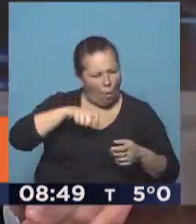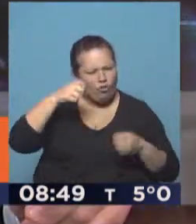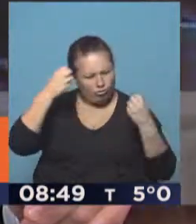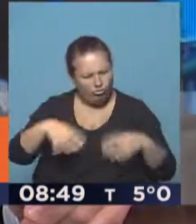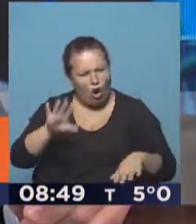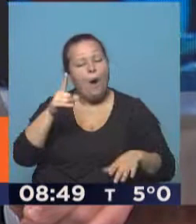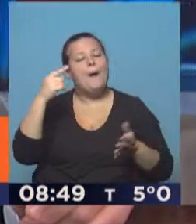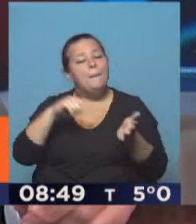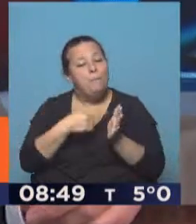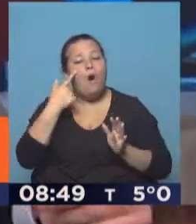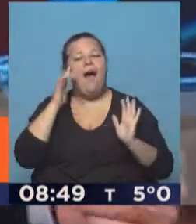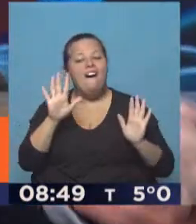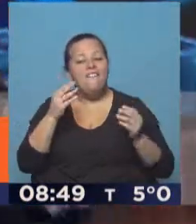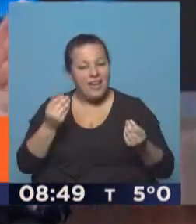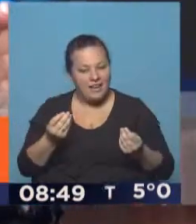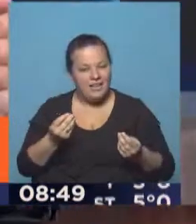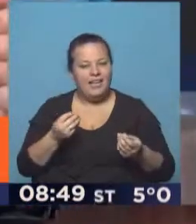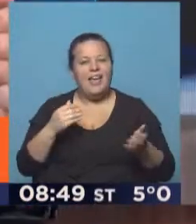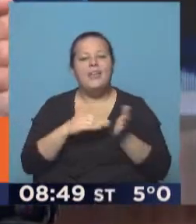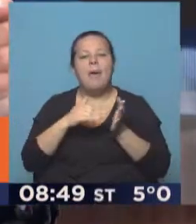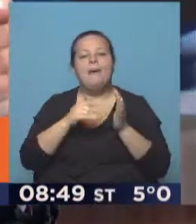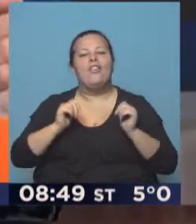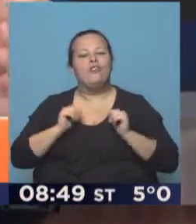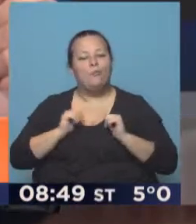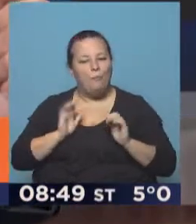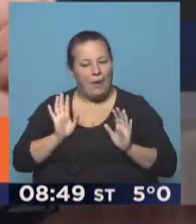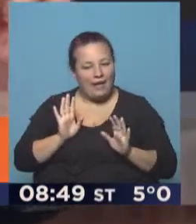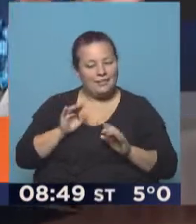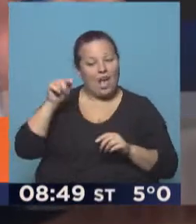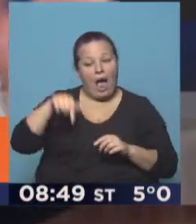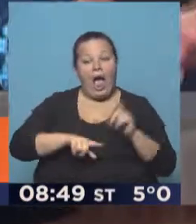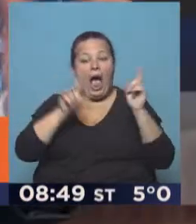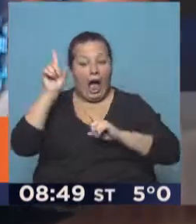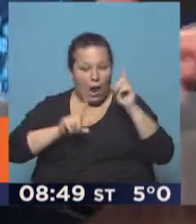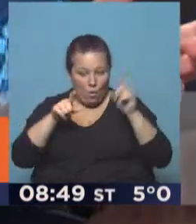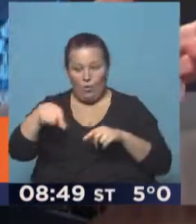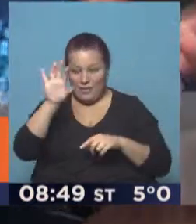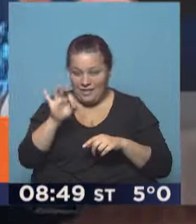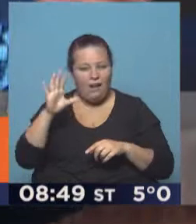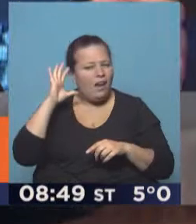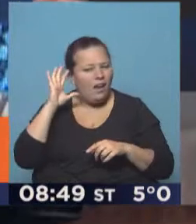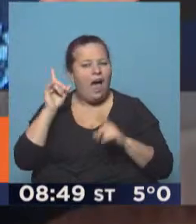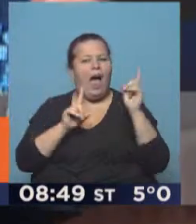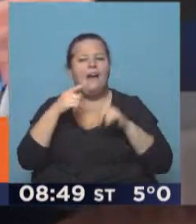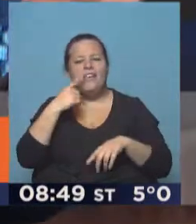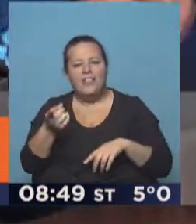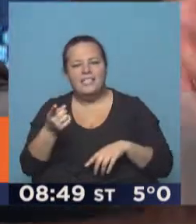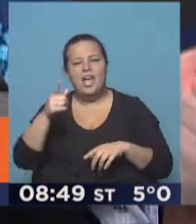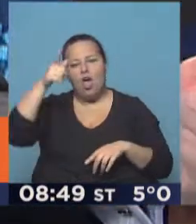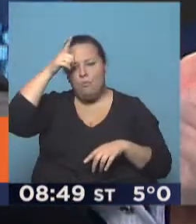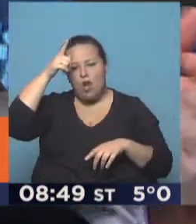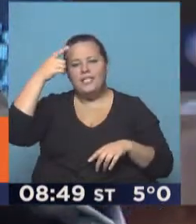quizás lo que haya que ver, me parece, tiene que ver también con los auxiliares. Hoy algunos, ustedes habrán escuchado que a veces se ha hablado de la